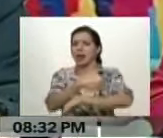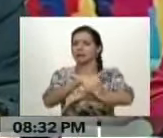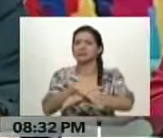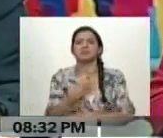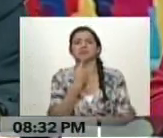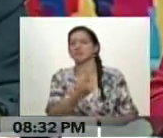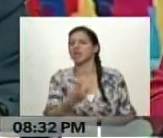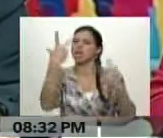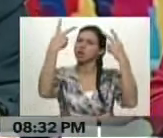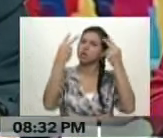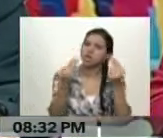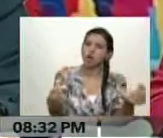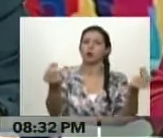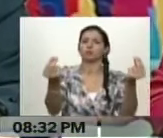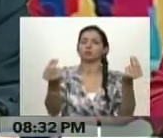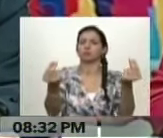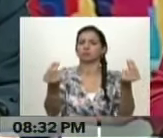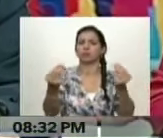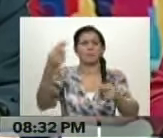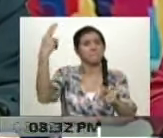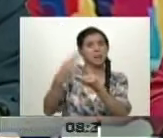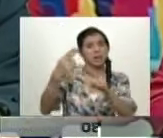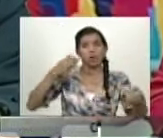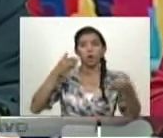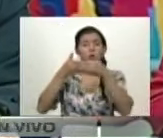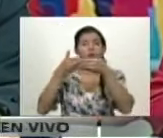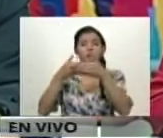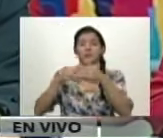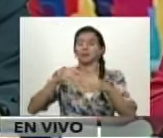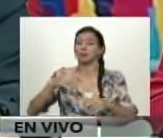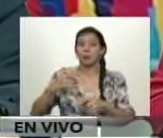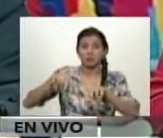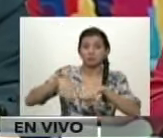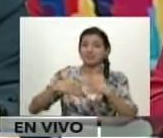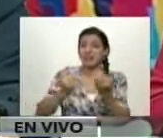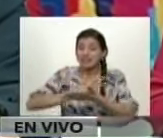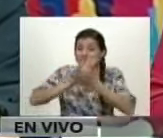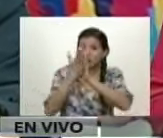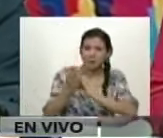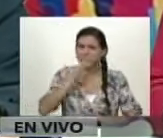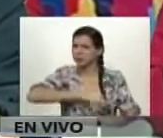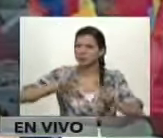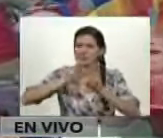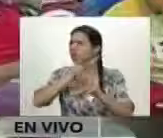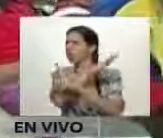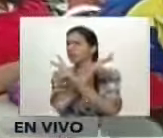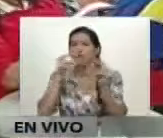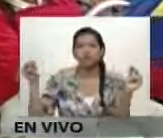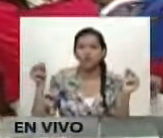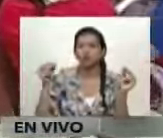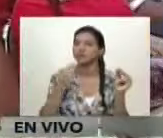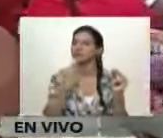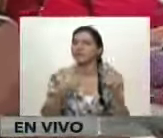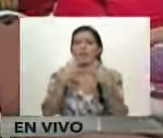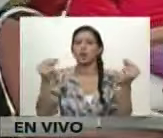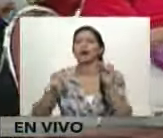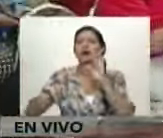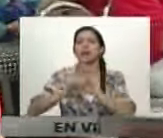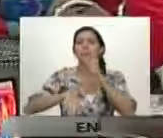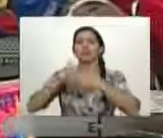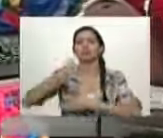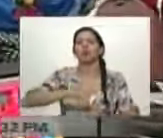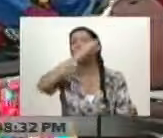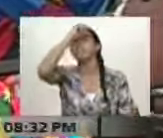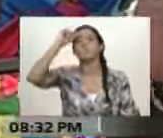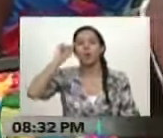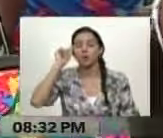decir no a la amenaza contra la gran misión Vivienda Venezuela. No a la ley Borges. No a